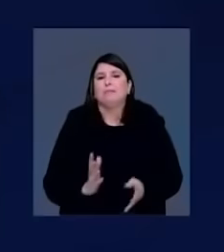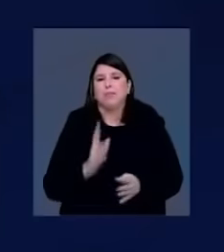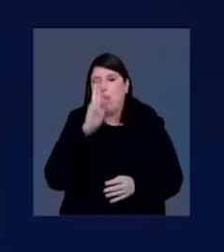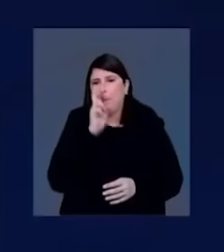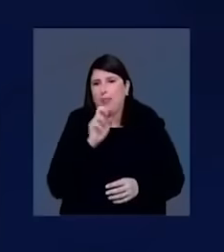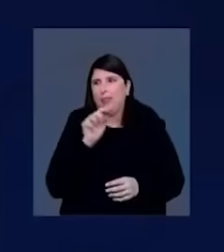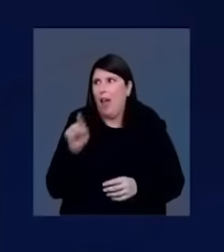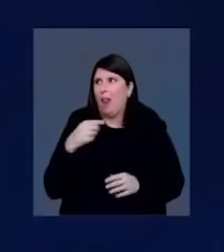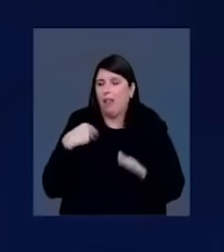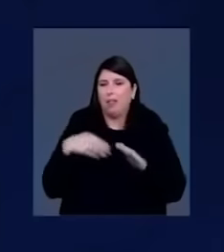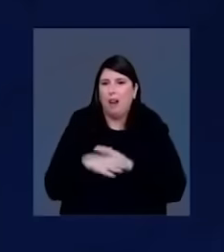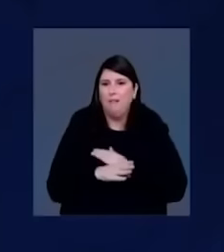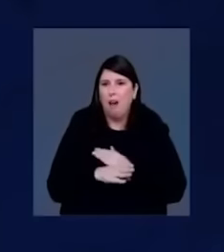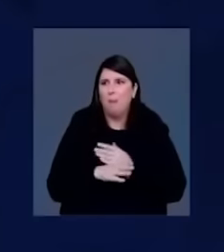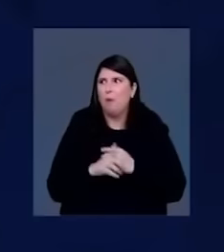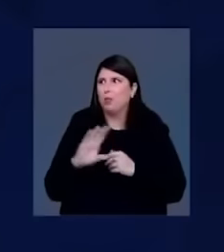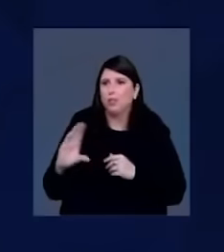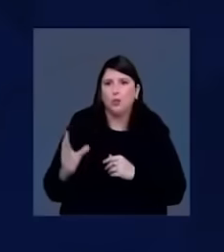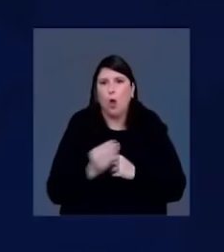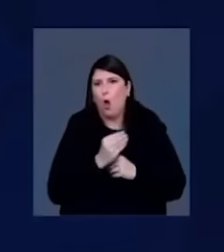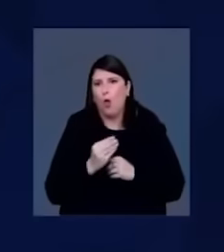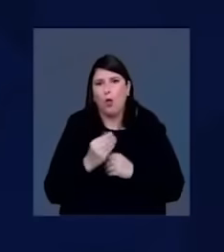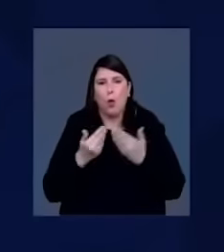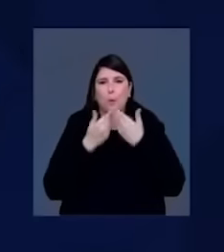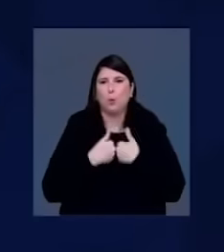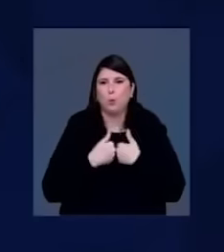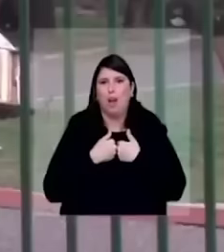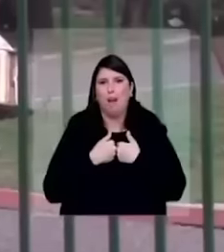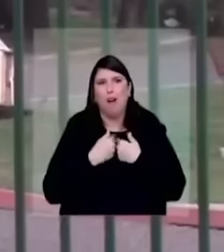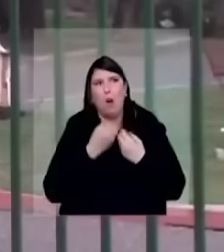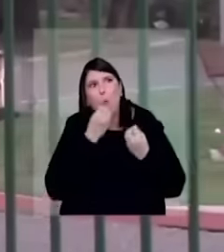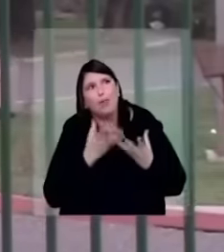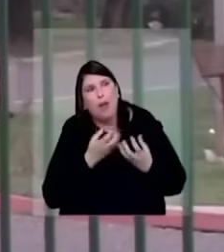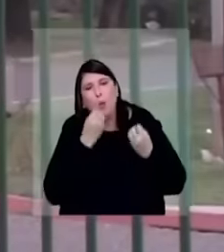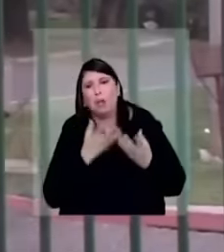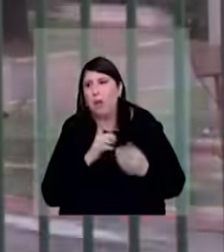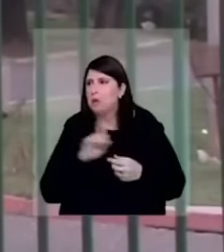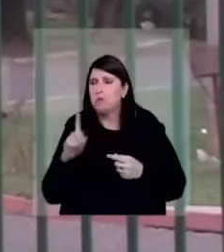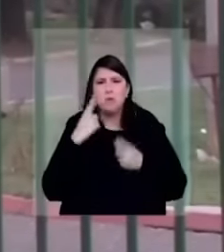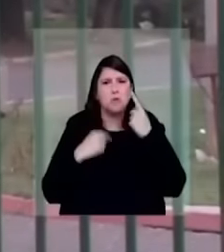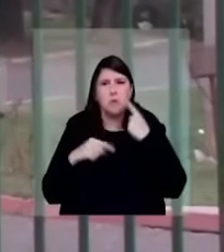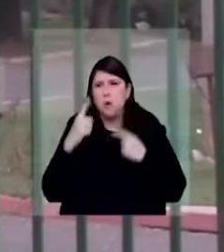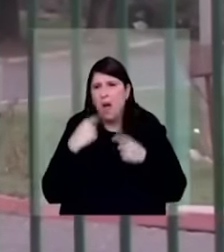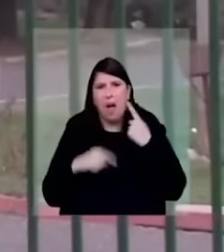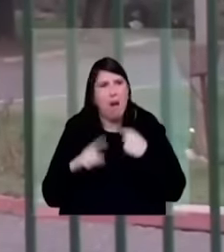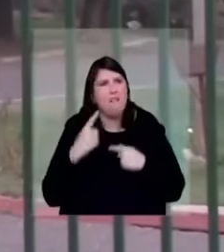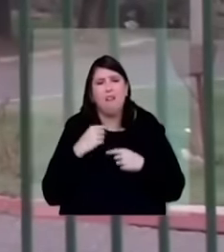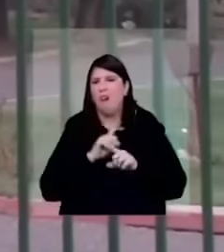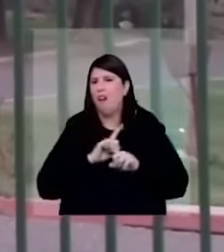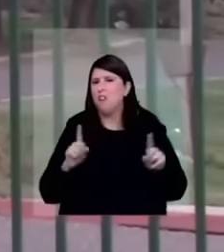nosotros entrábamos y desde el portero hasta la ascensorita, todos nos preguntaban por Genaro. Porque un niño que no lloraba, que no, nunca se